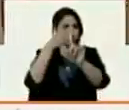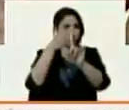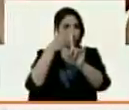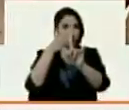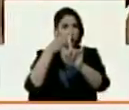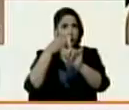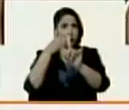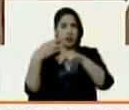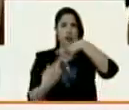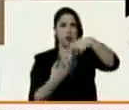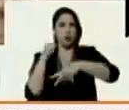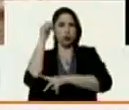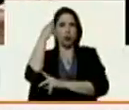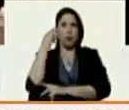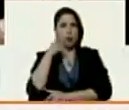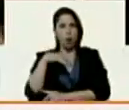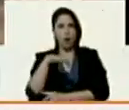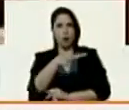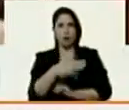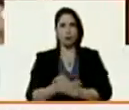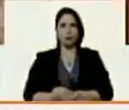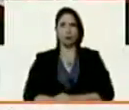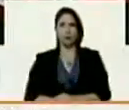la revolución de los pueblos.